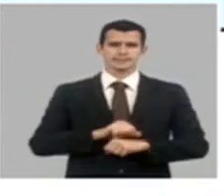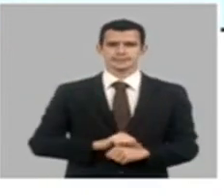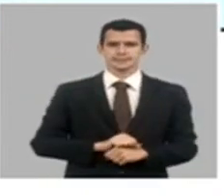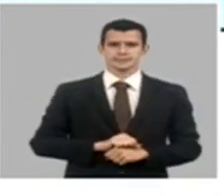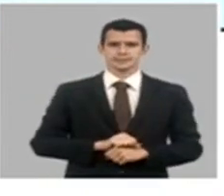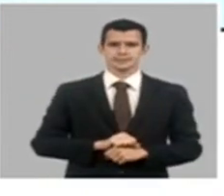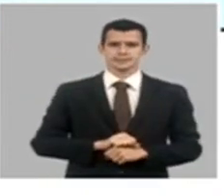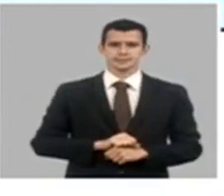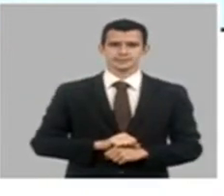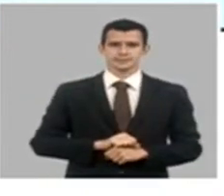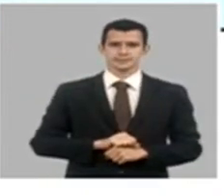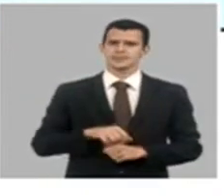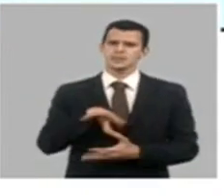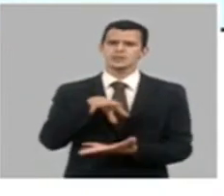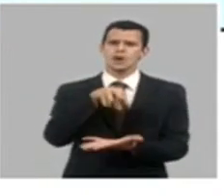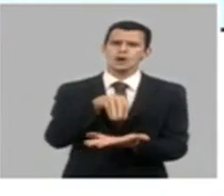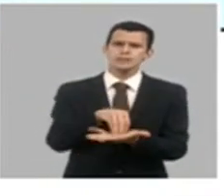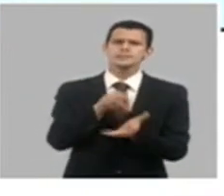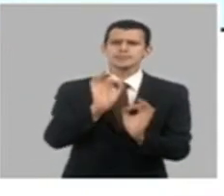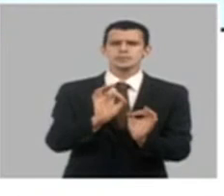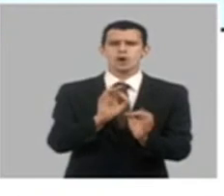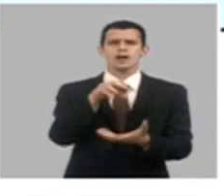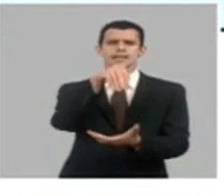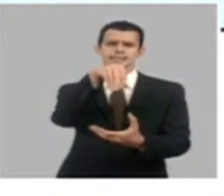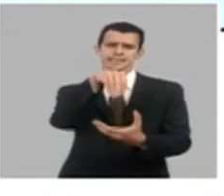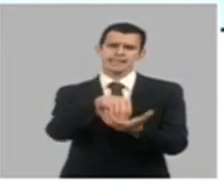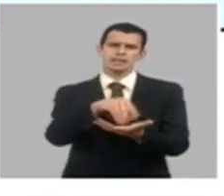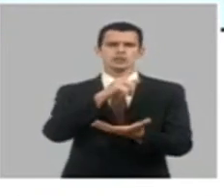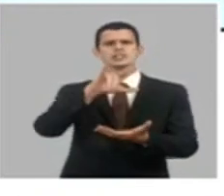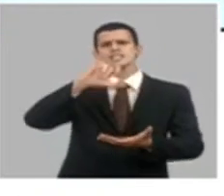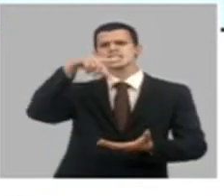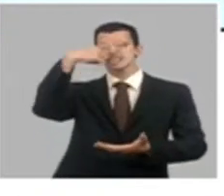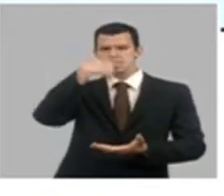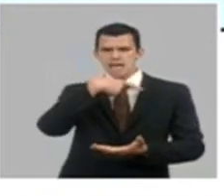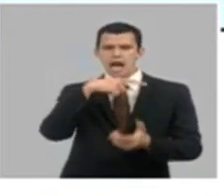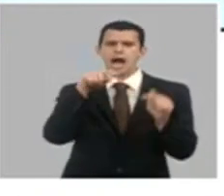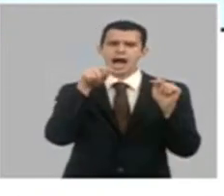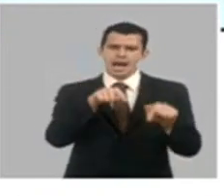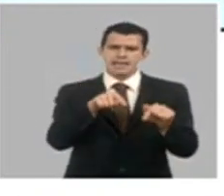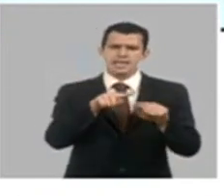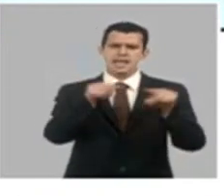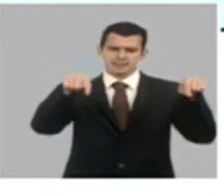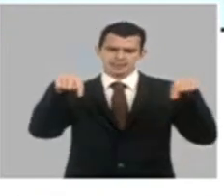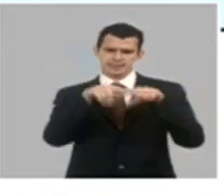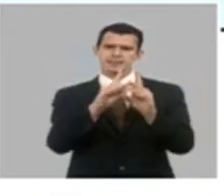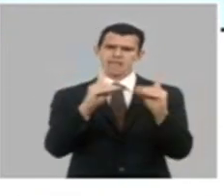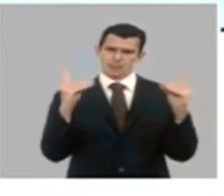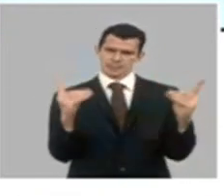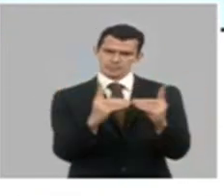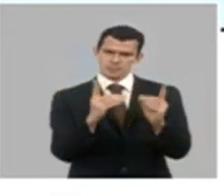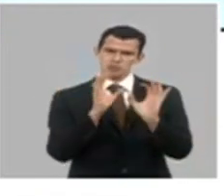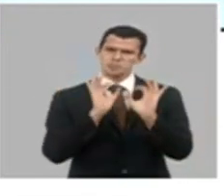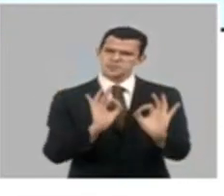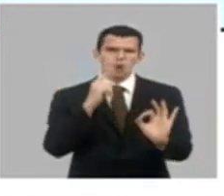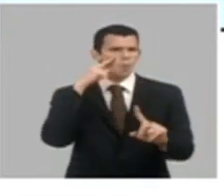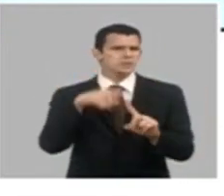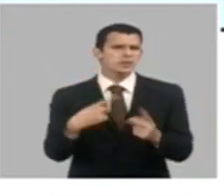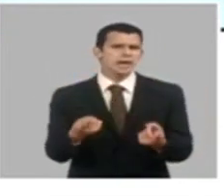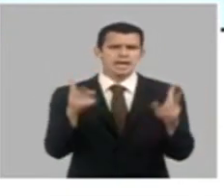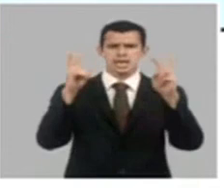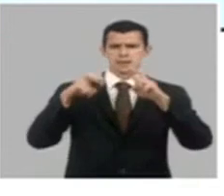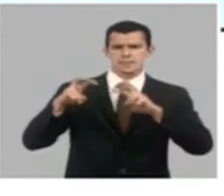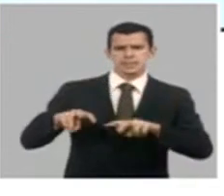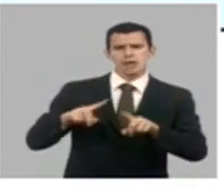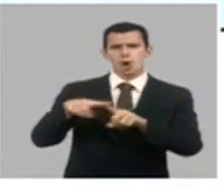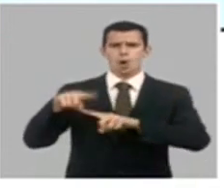director nacional de inteligencia que coordina el intercambio de información entre las agencias de espionaje de los eeuu de